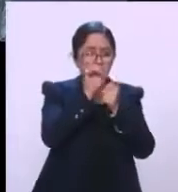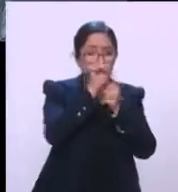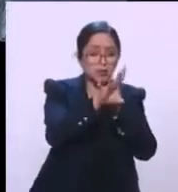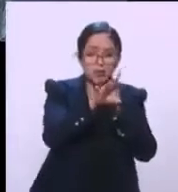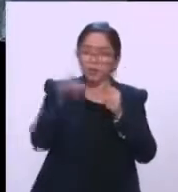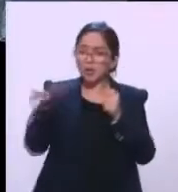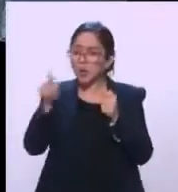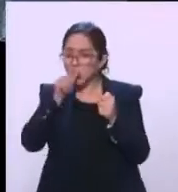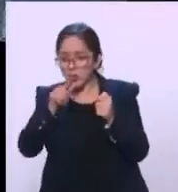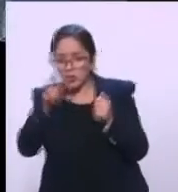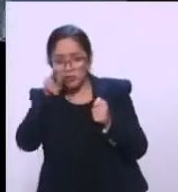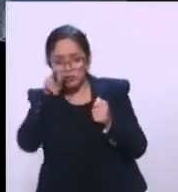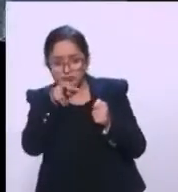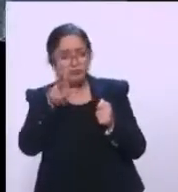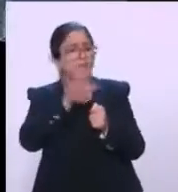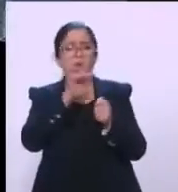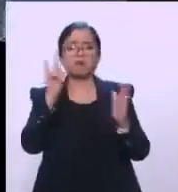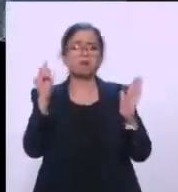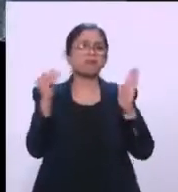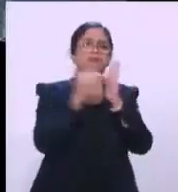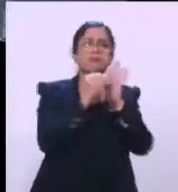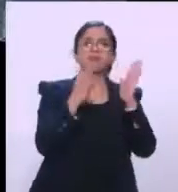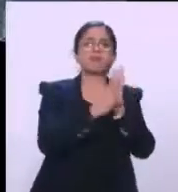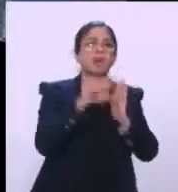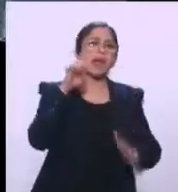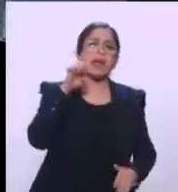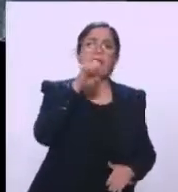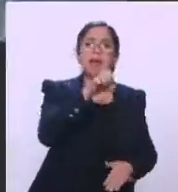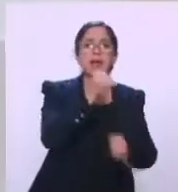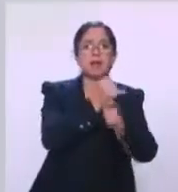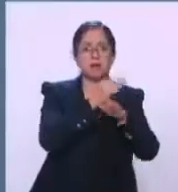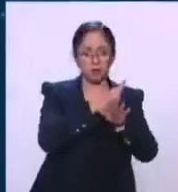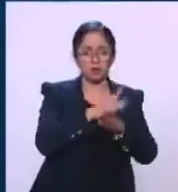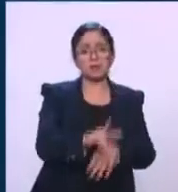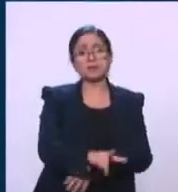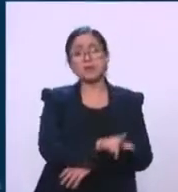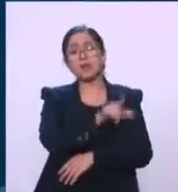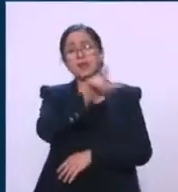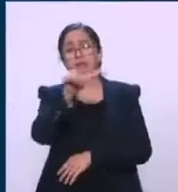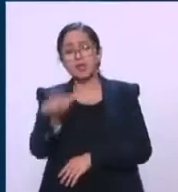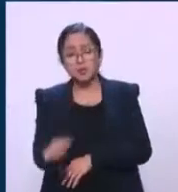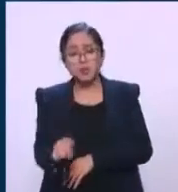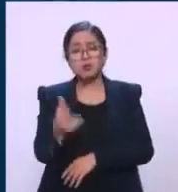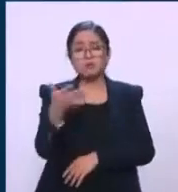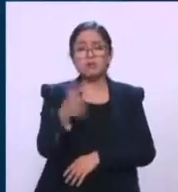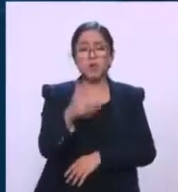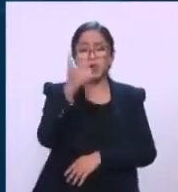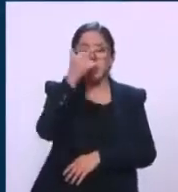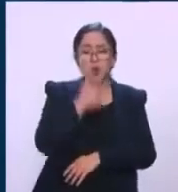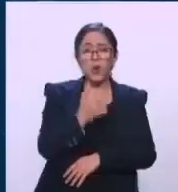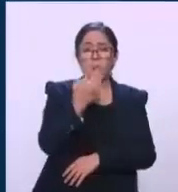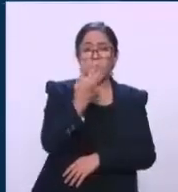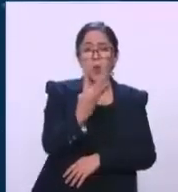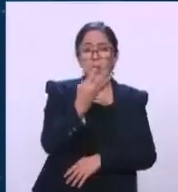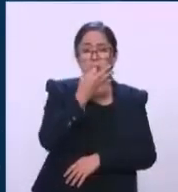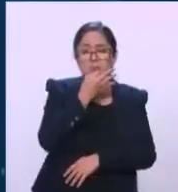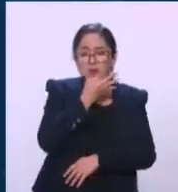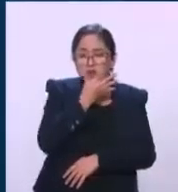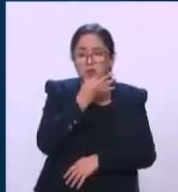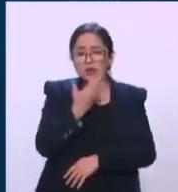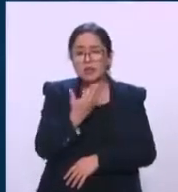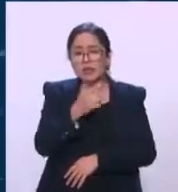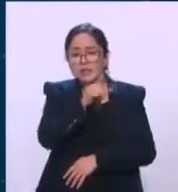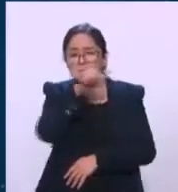cuando Twitter se le pone la etiqueta. Y después Twitter, ya un poquito pasada la medianoche, 4 minutos después de la